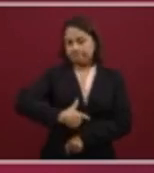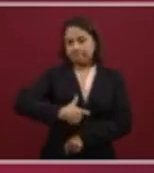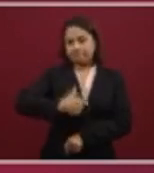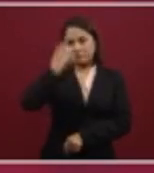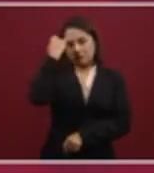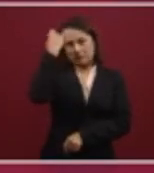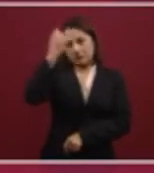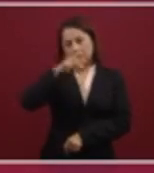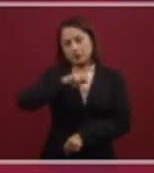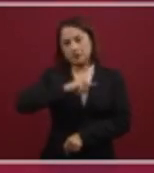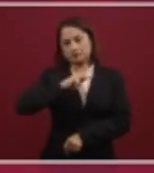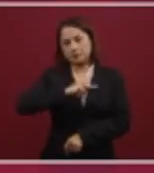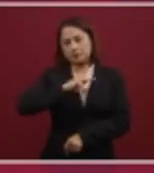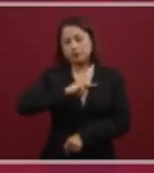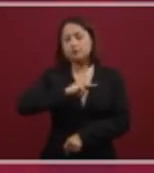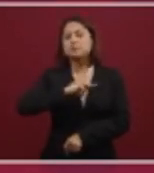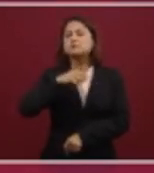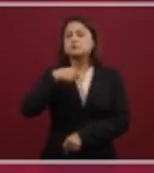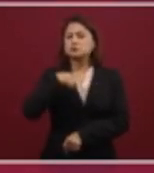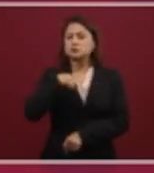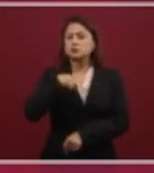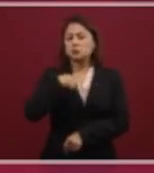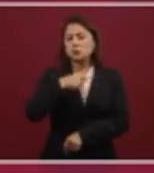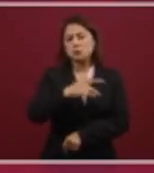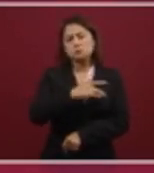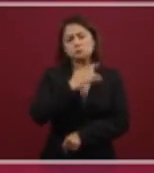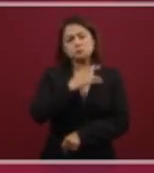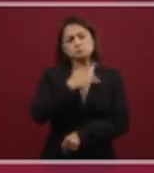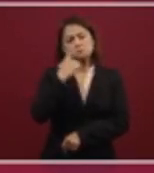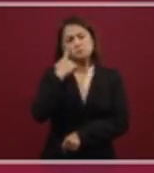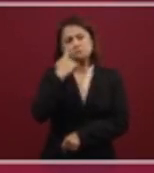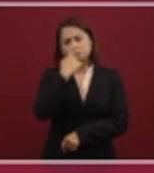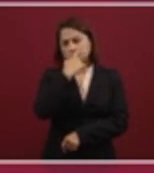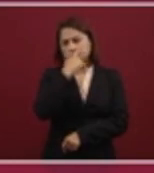Yo defendería el que